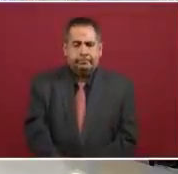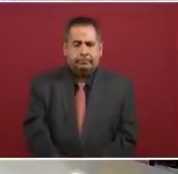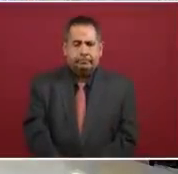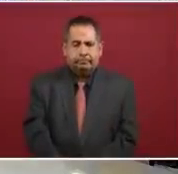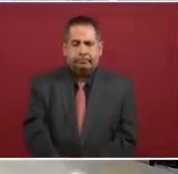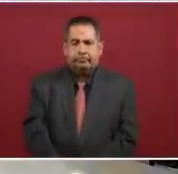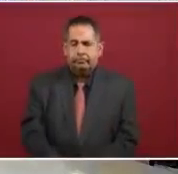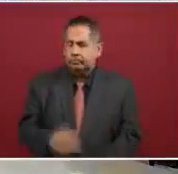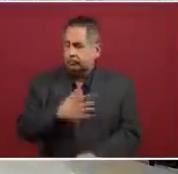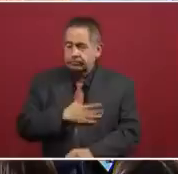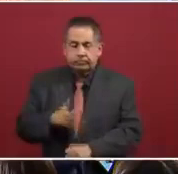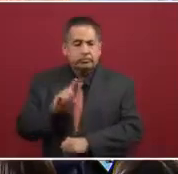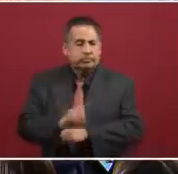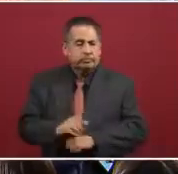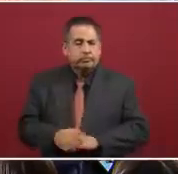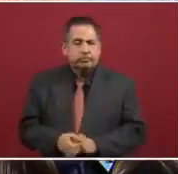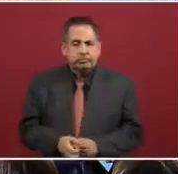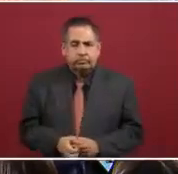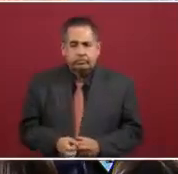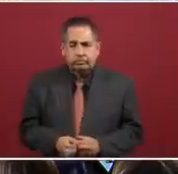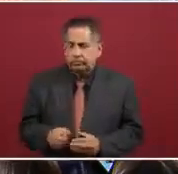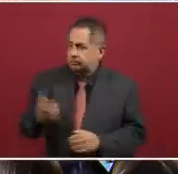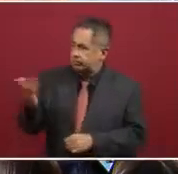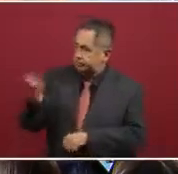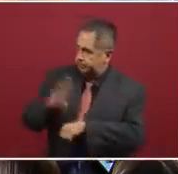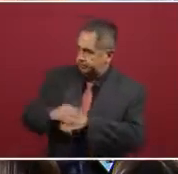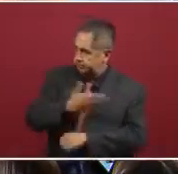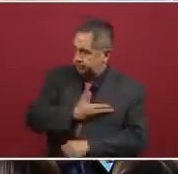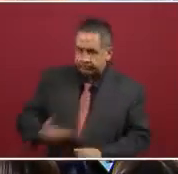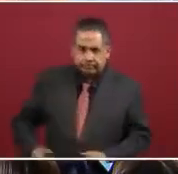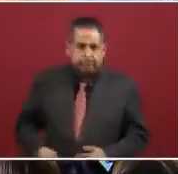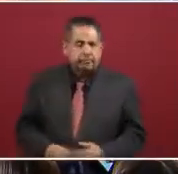Buenos días. Con su permiso, señor presidente,